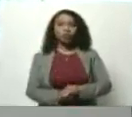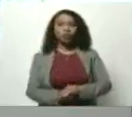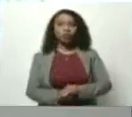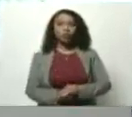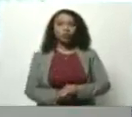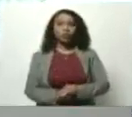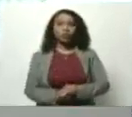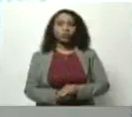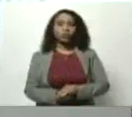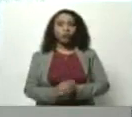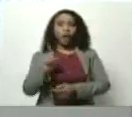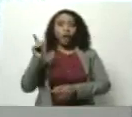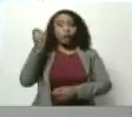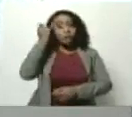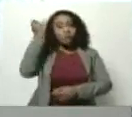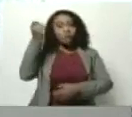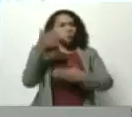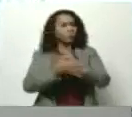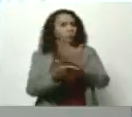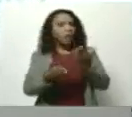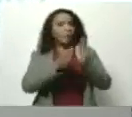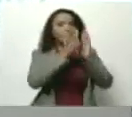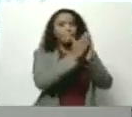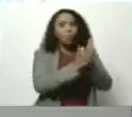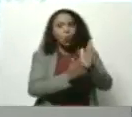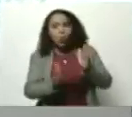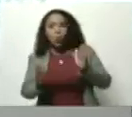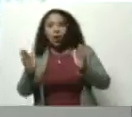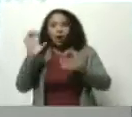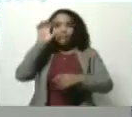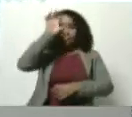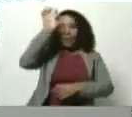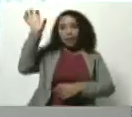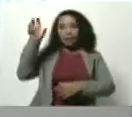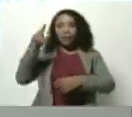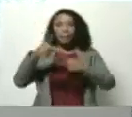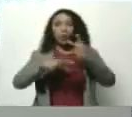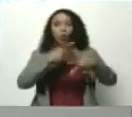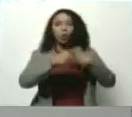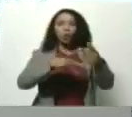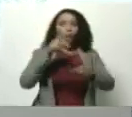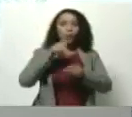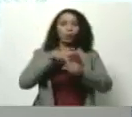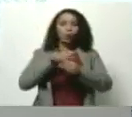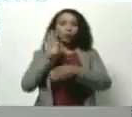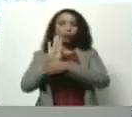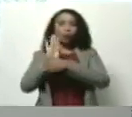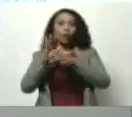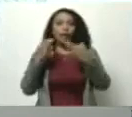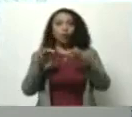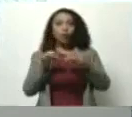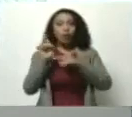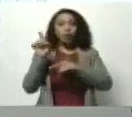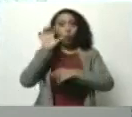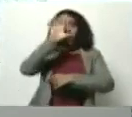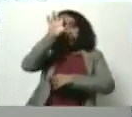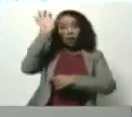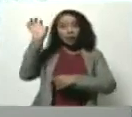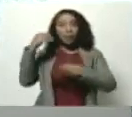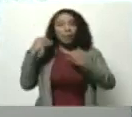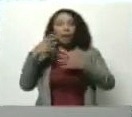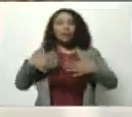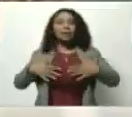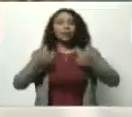con esta idea de organizar a los países que producen petróleo para proteger los recursos naturales de esos países para